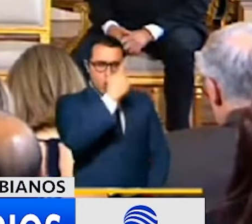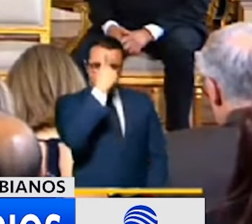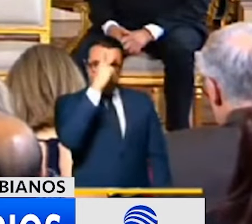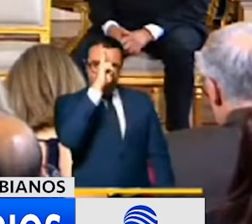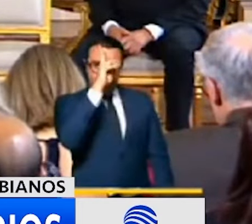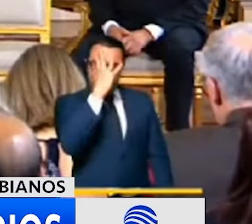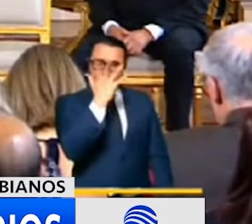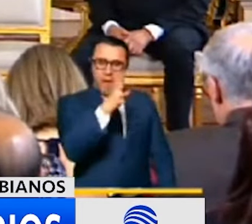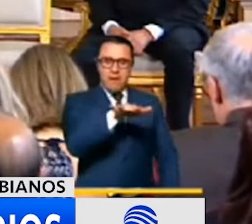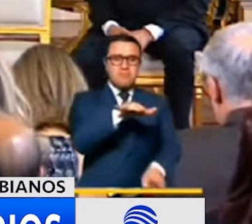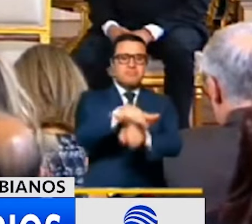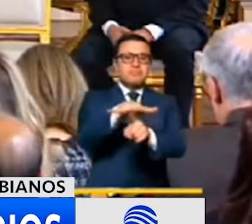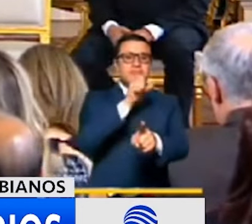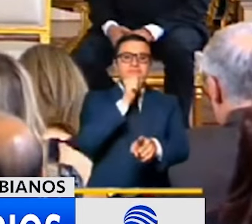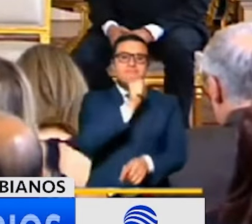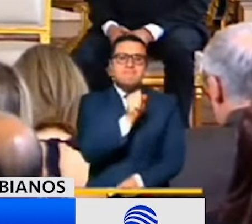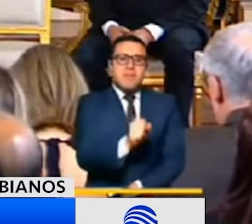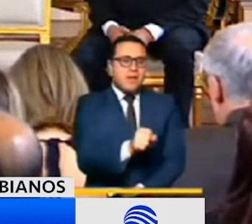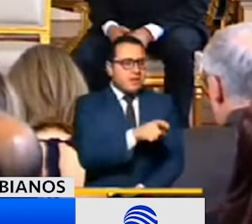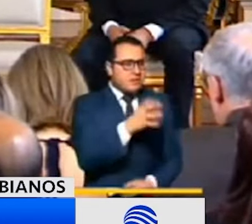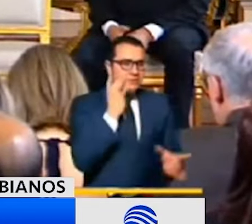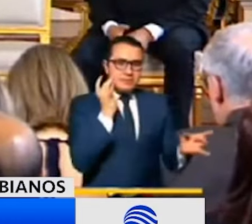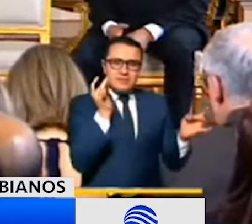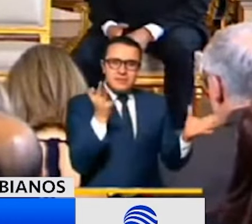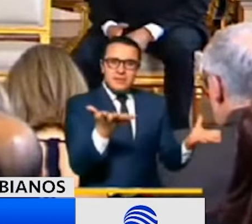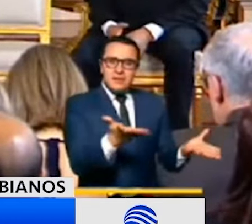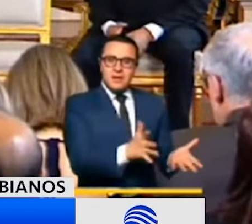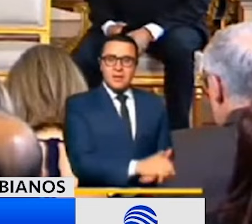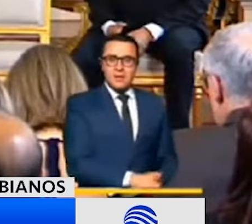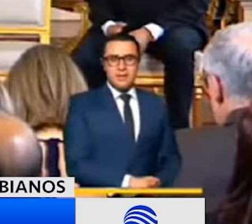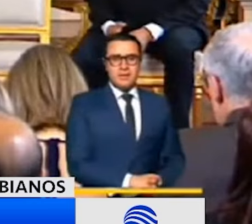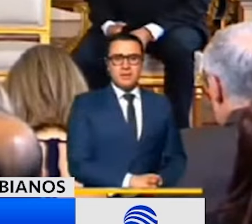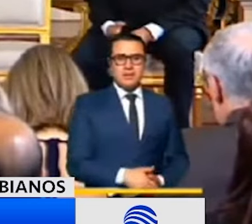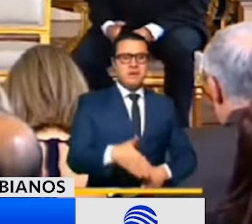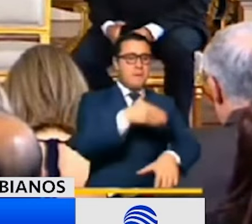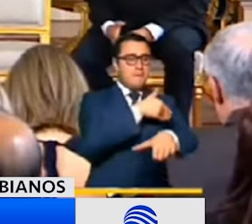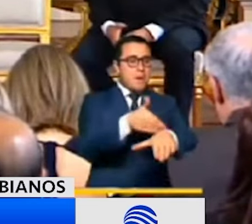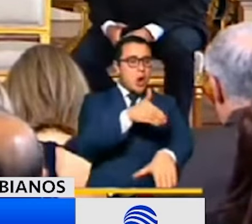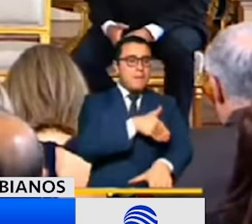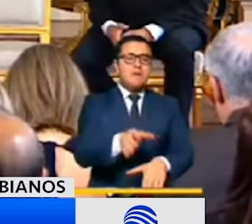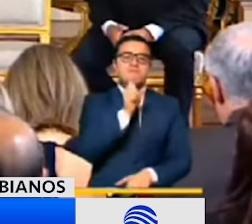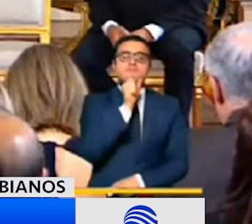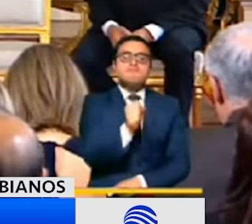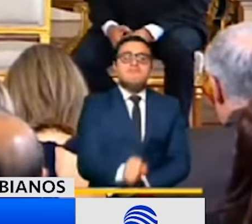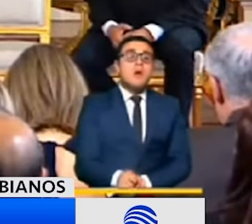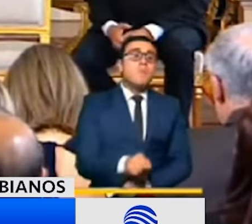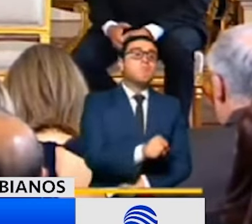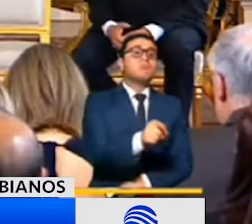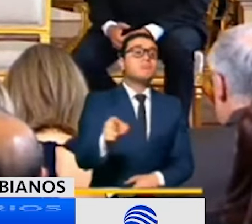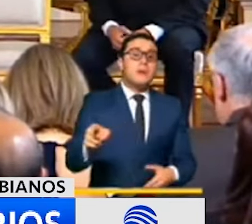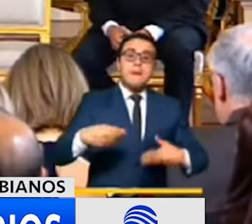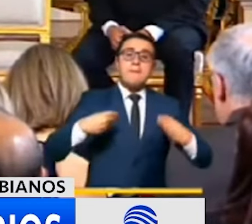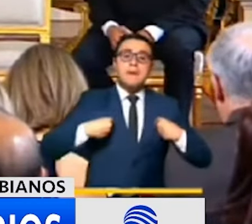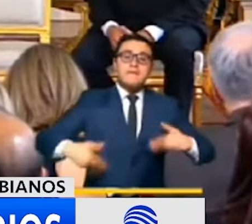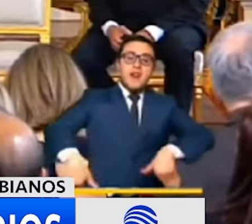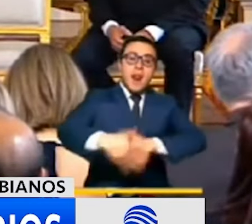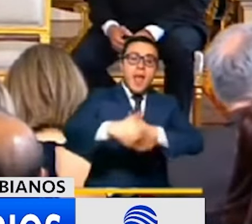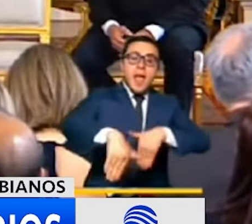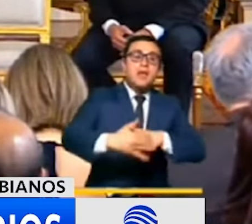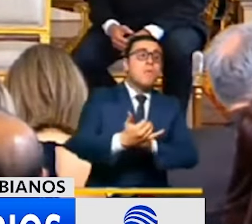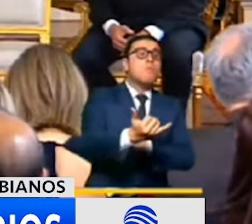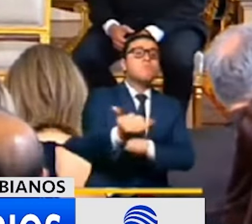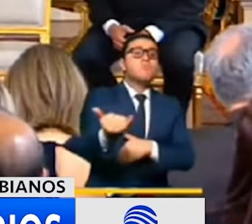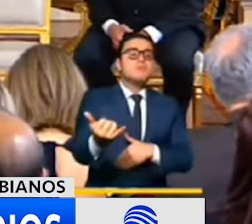está haciéndole daño a la vejez en Colombia. A millones de viejitos y viejitas que están en las calles